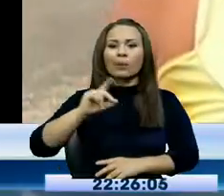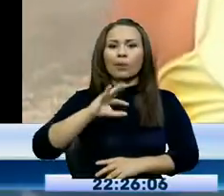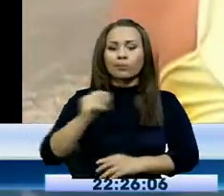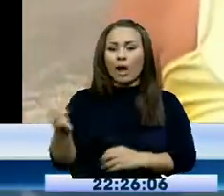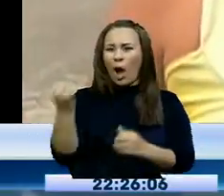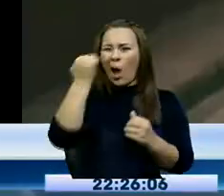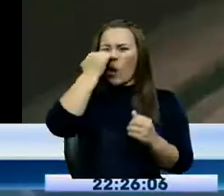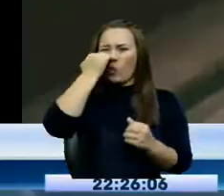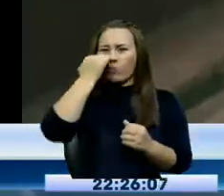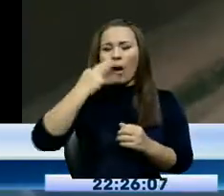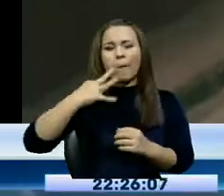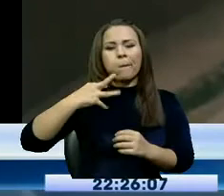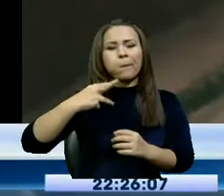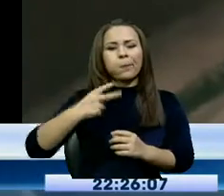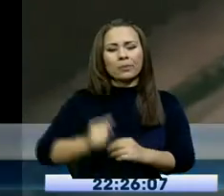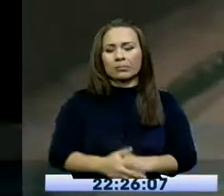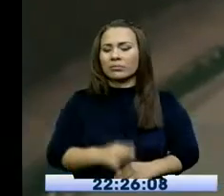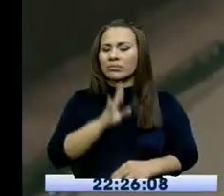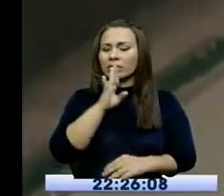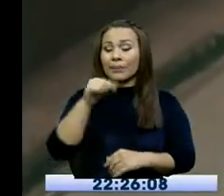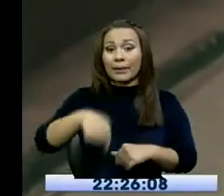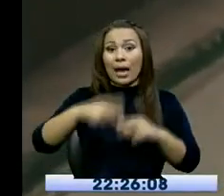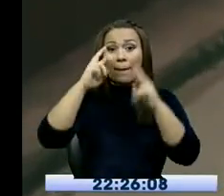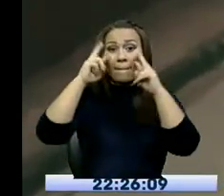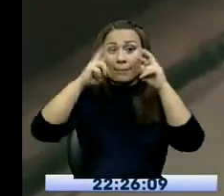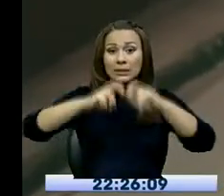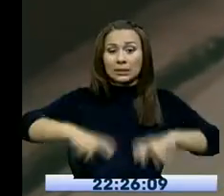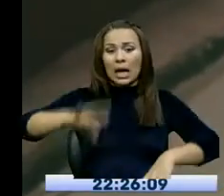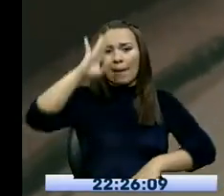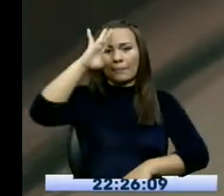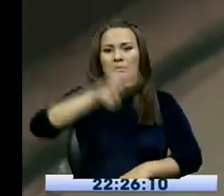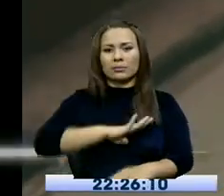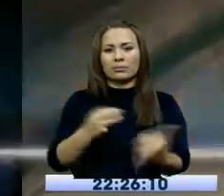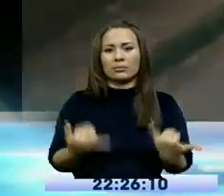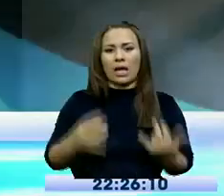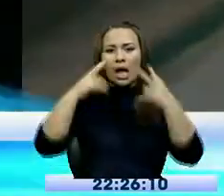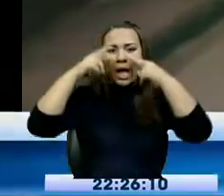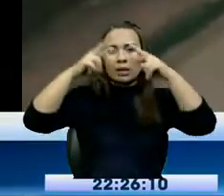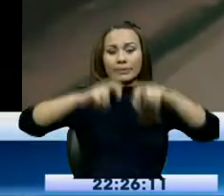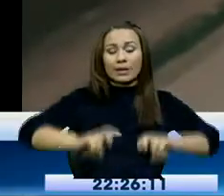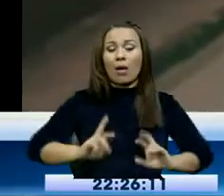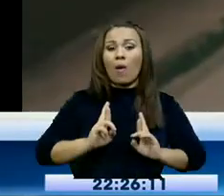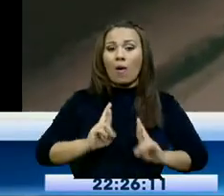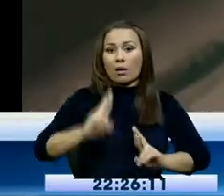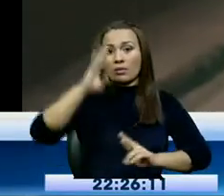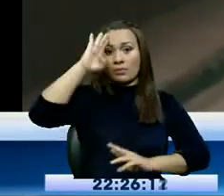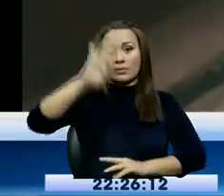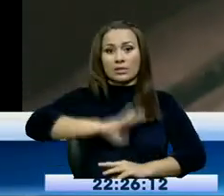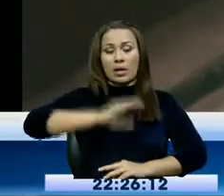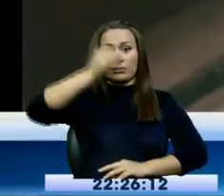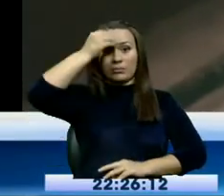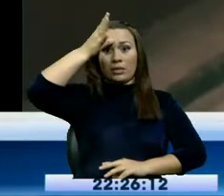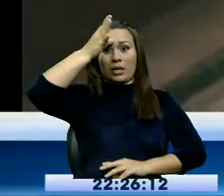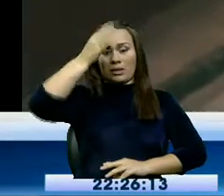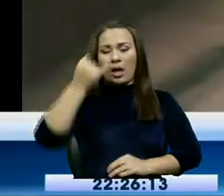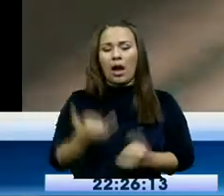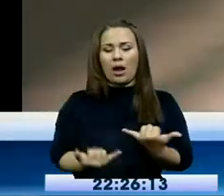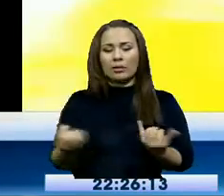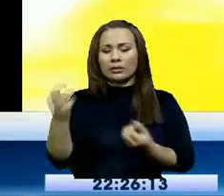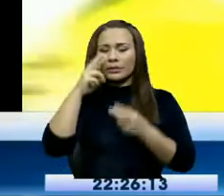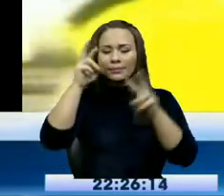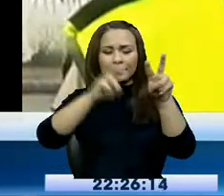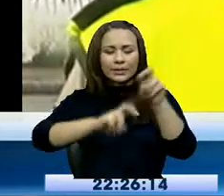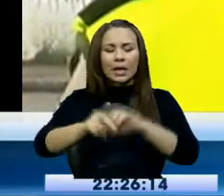y le asaltaron. La policía investiga el caso. Está haciendo las operaciones básicas de inteligencia para determinar quién fue que le debía